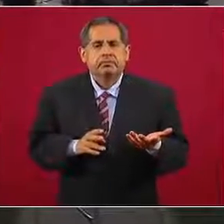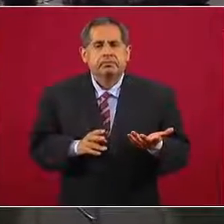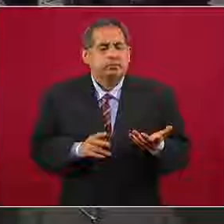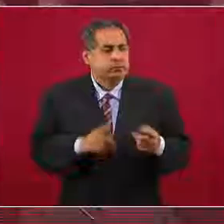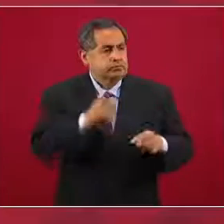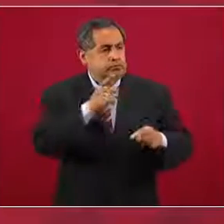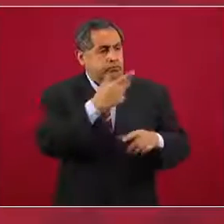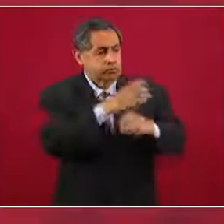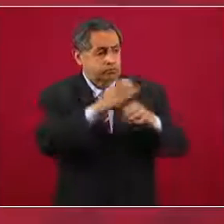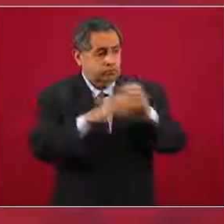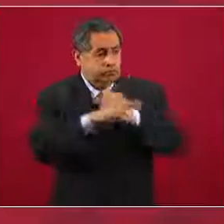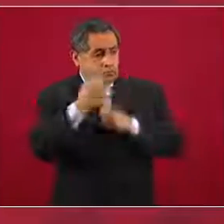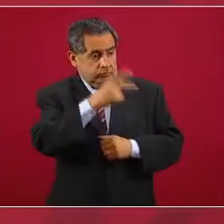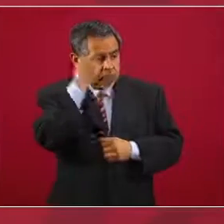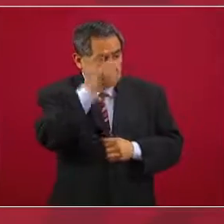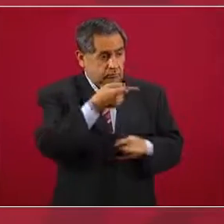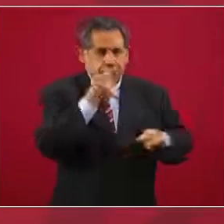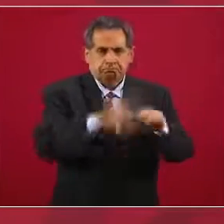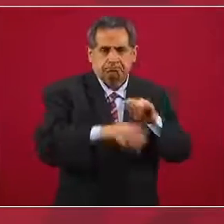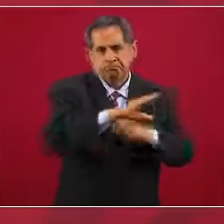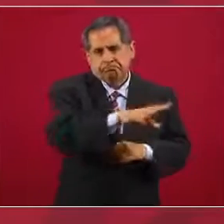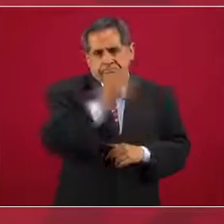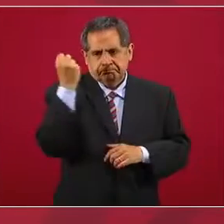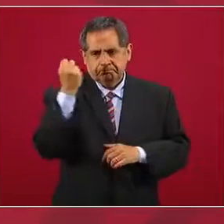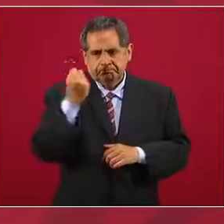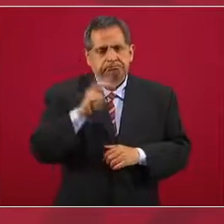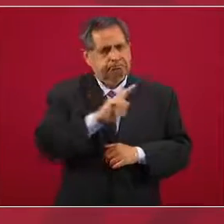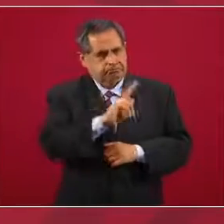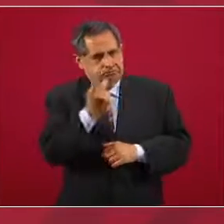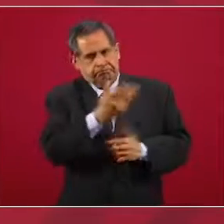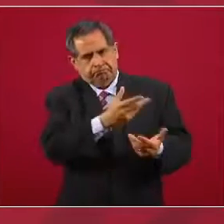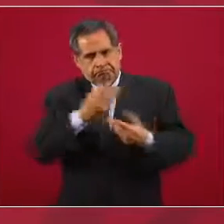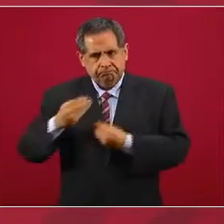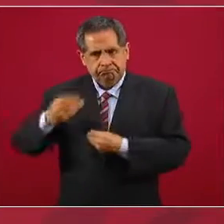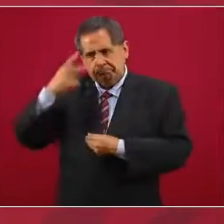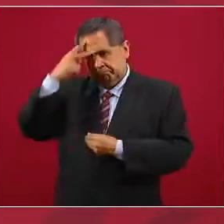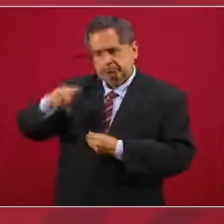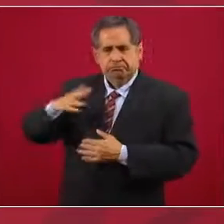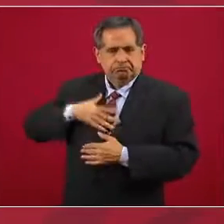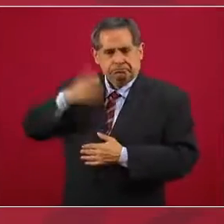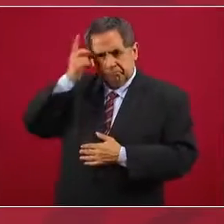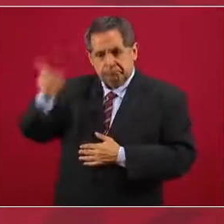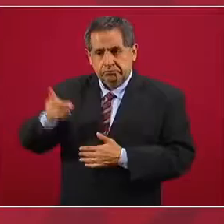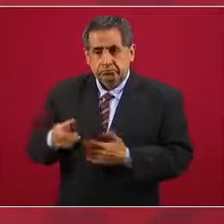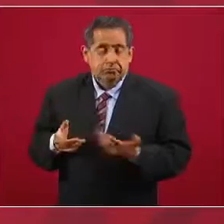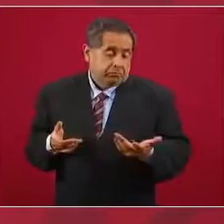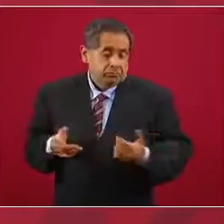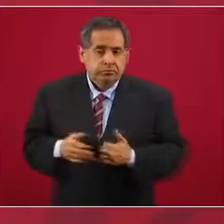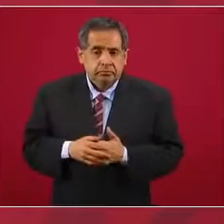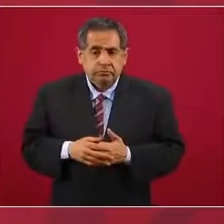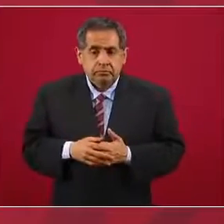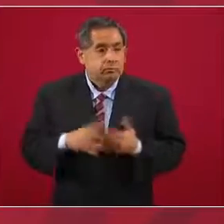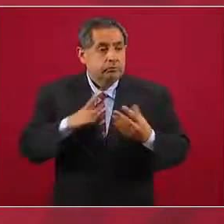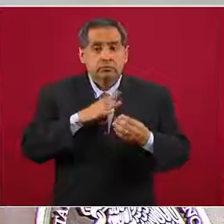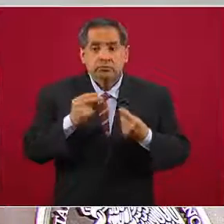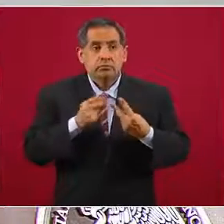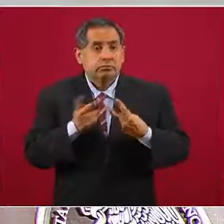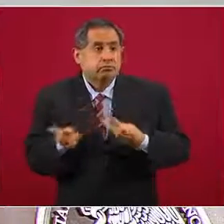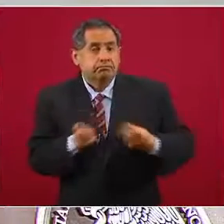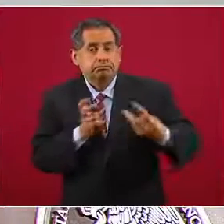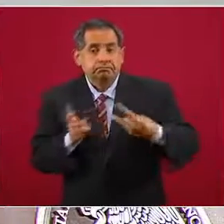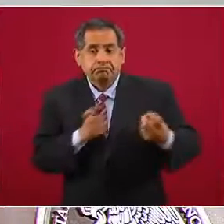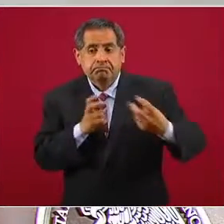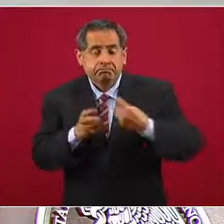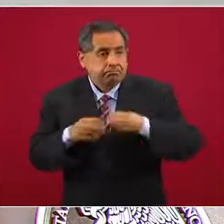la extinción de dominio y se recuperen esos bienes, porque hay mucho en el extranjero.